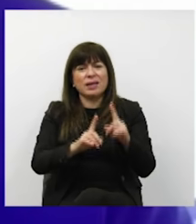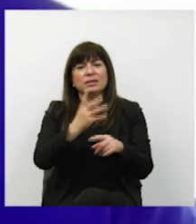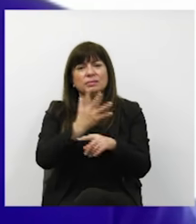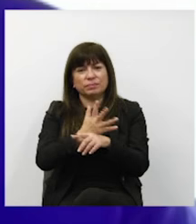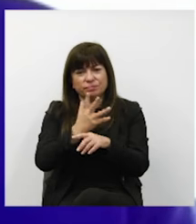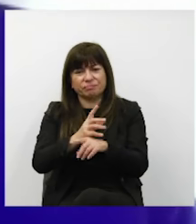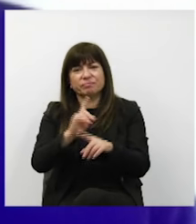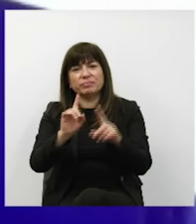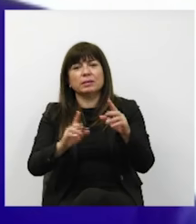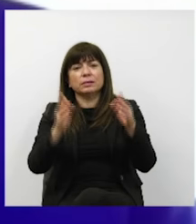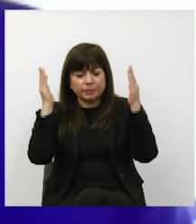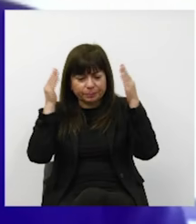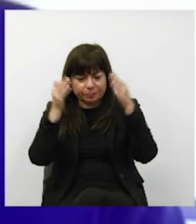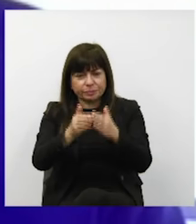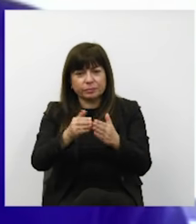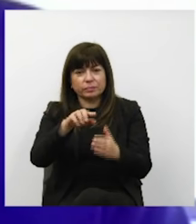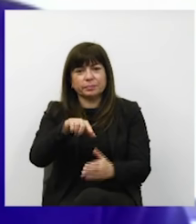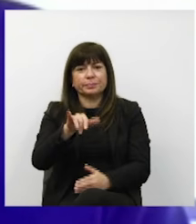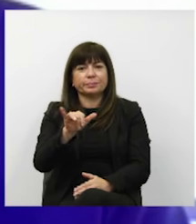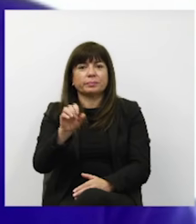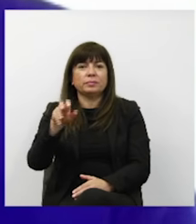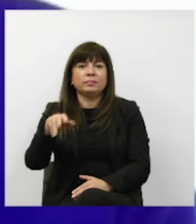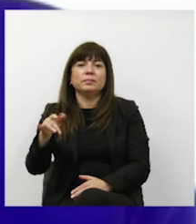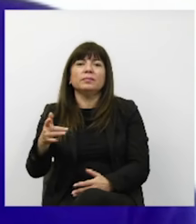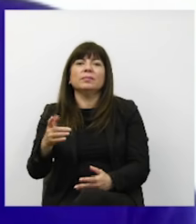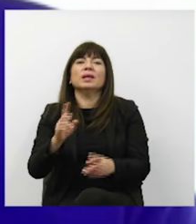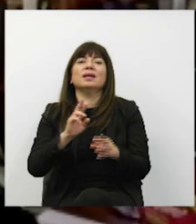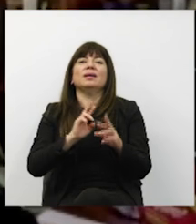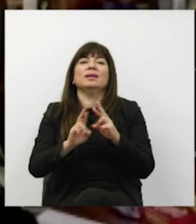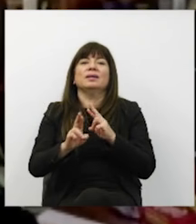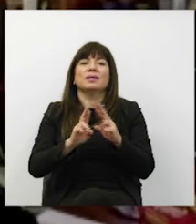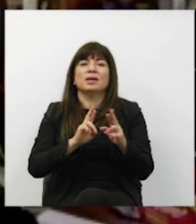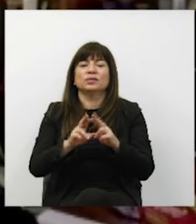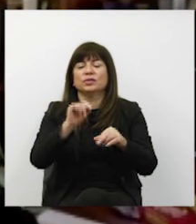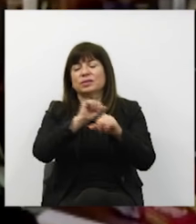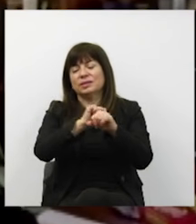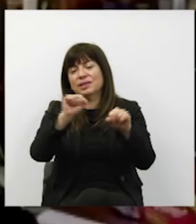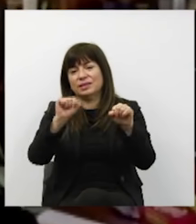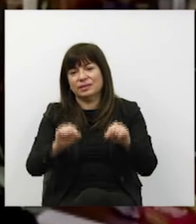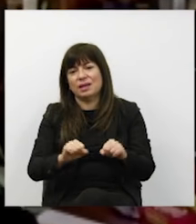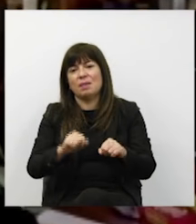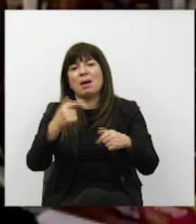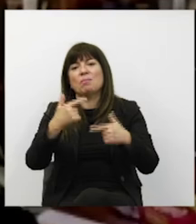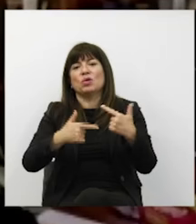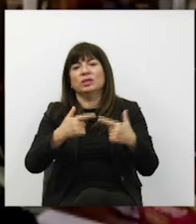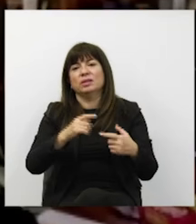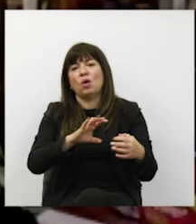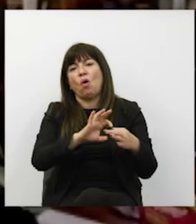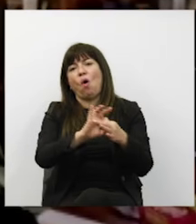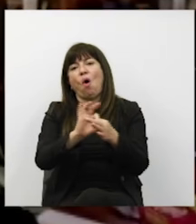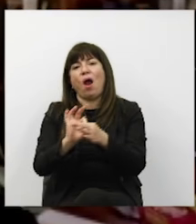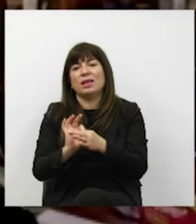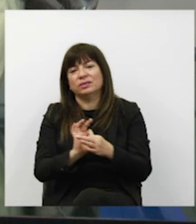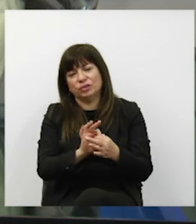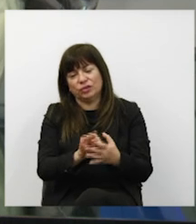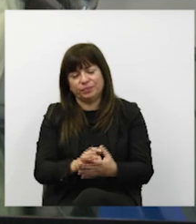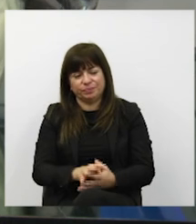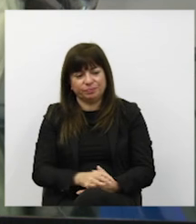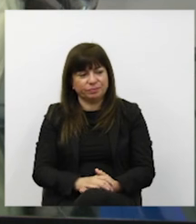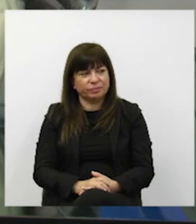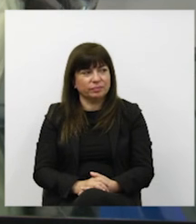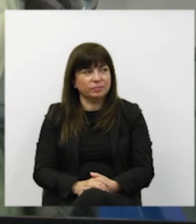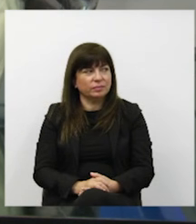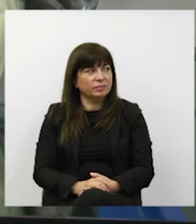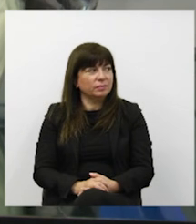eso, una vez más, tiene que ver con lo delgado de nuestro sistema político y de coalición. Tenemos algunas preguntas también